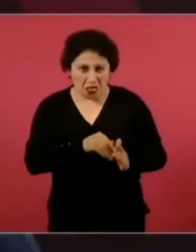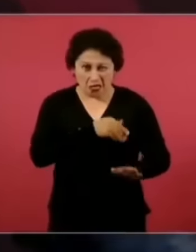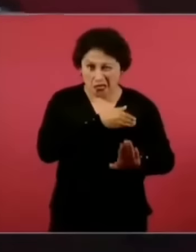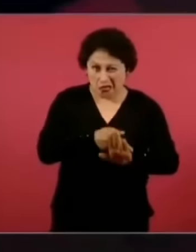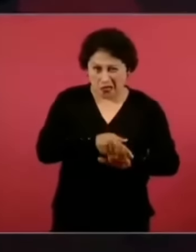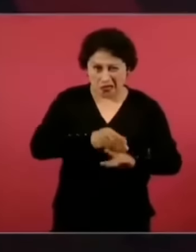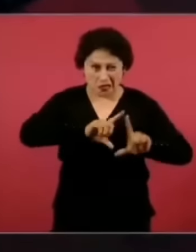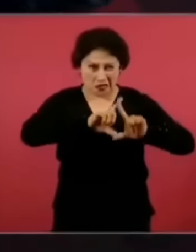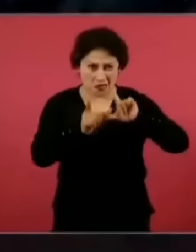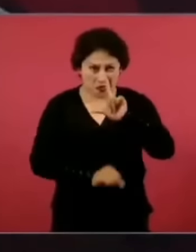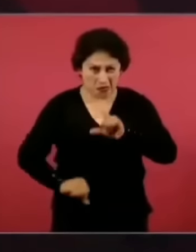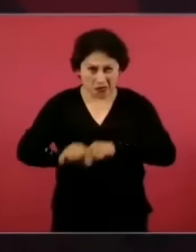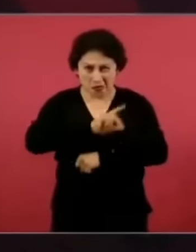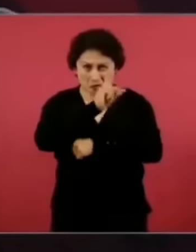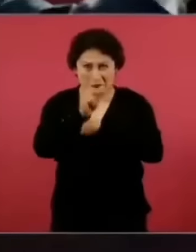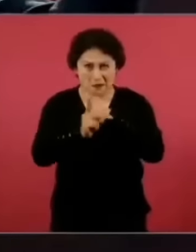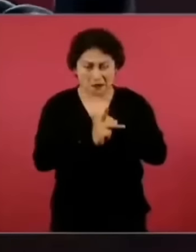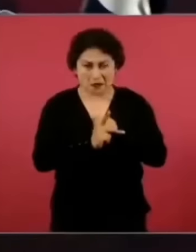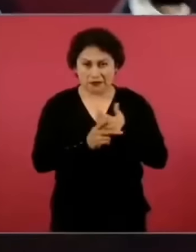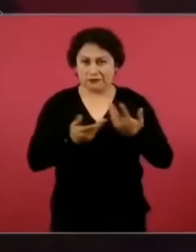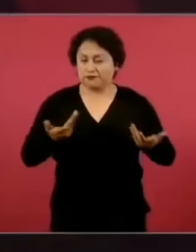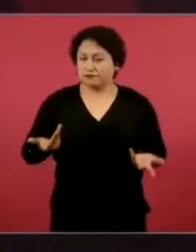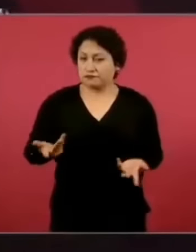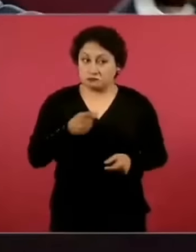quería meternos a todos,